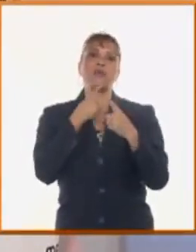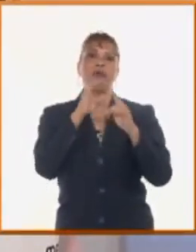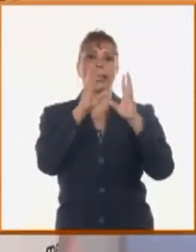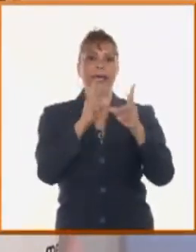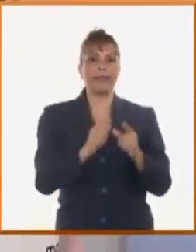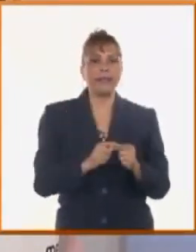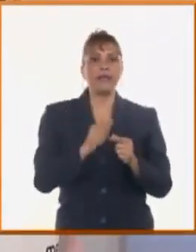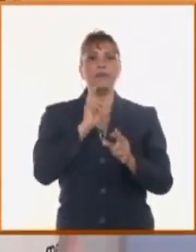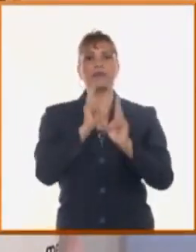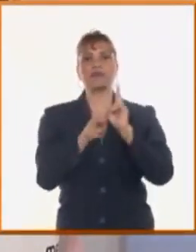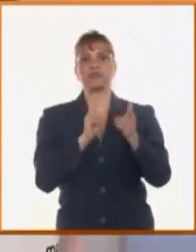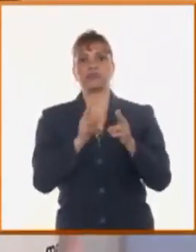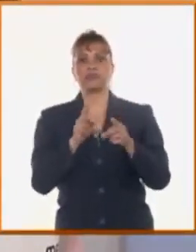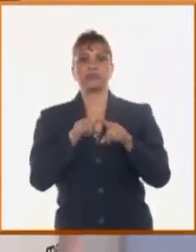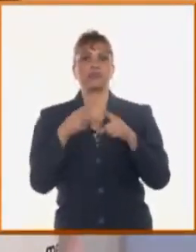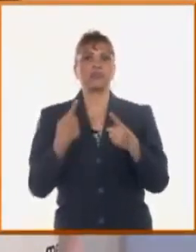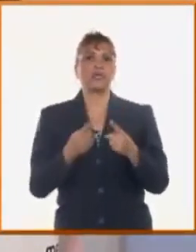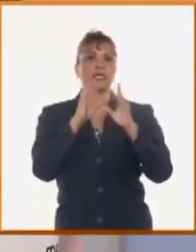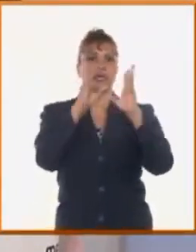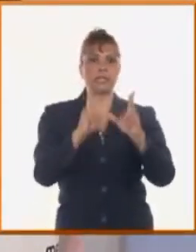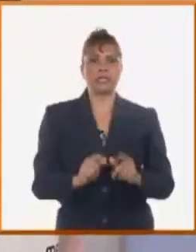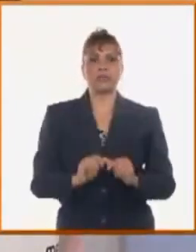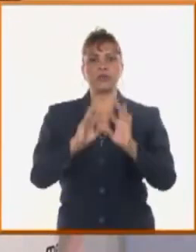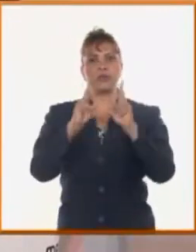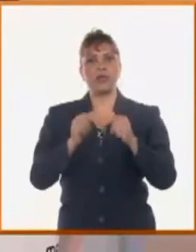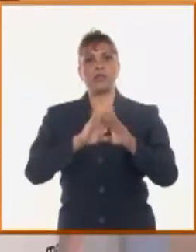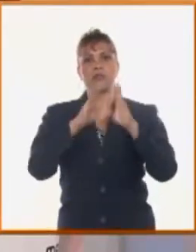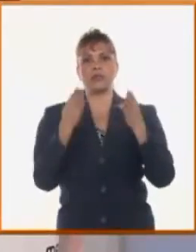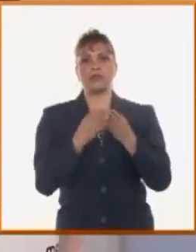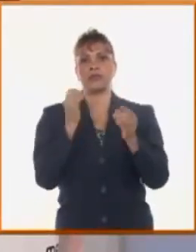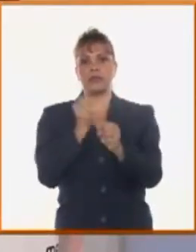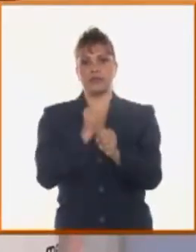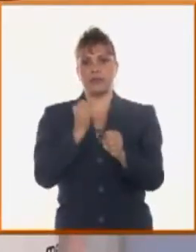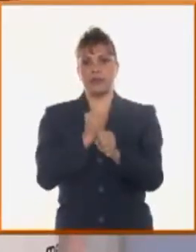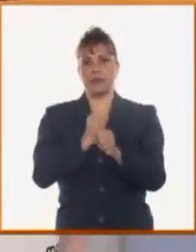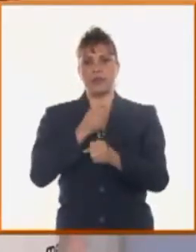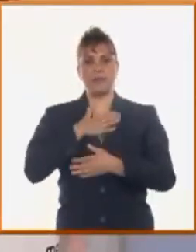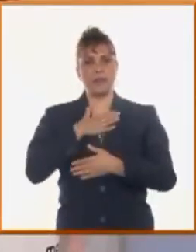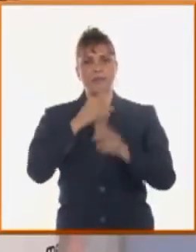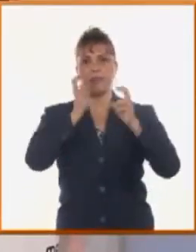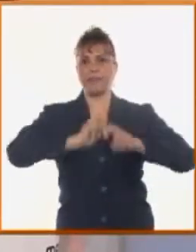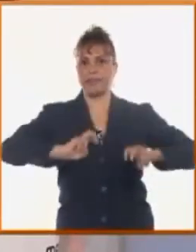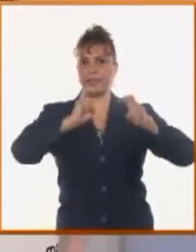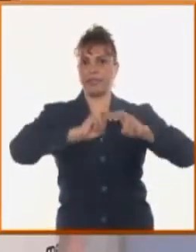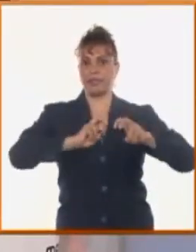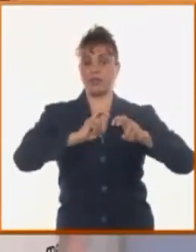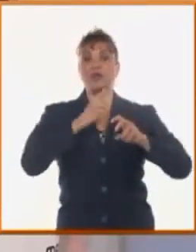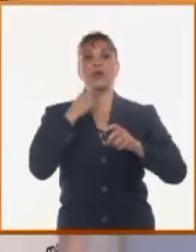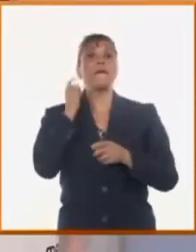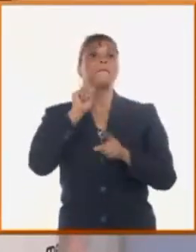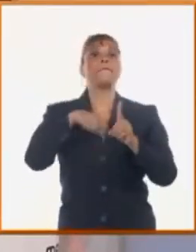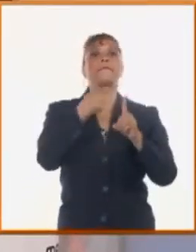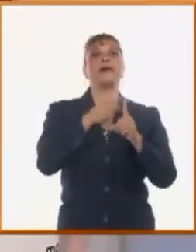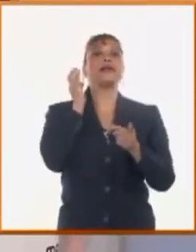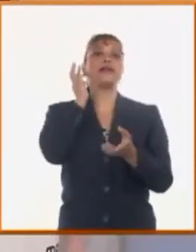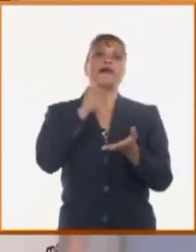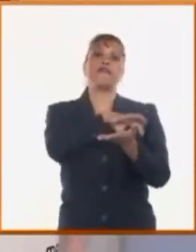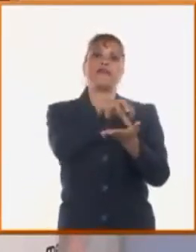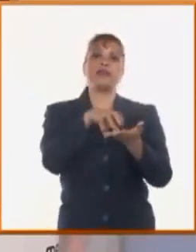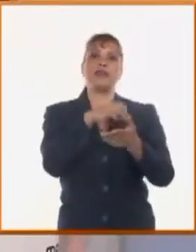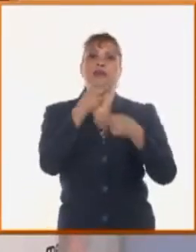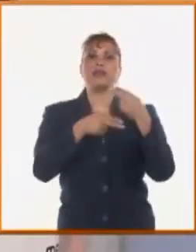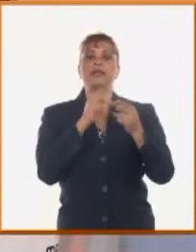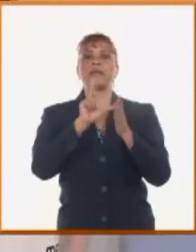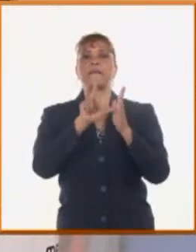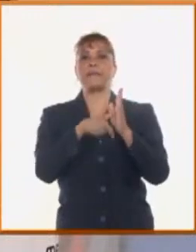más orientado a los resultados que se sistematizan por la propia investigación, y la feria, que se va a desarrollar en